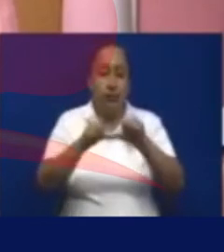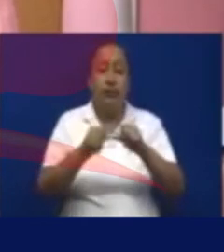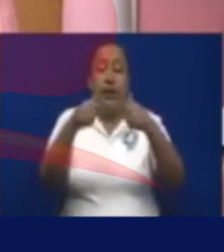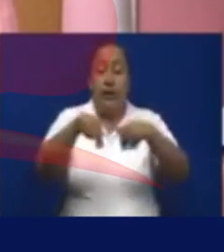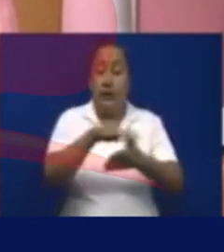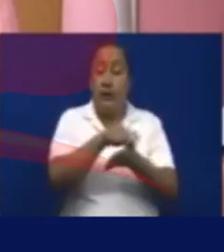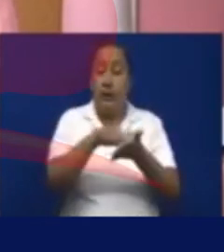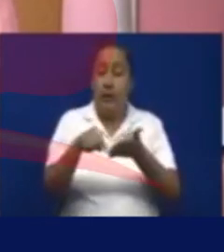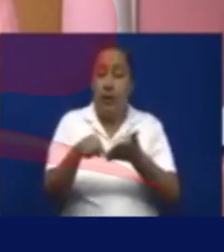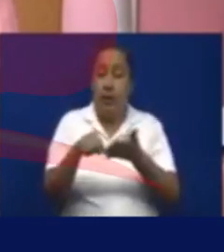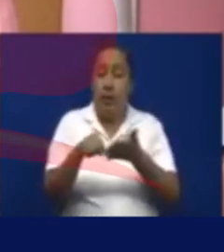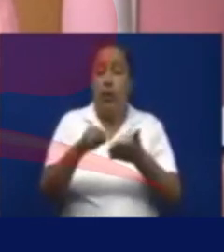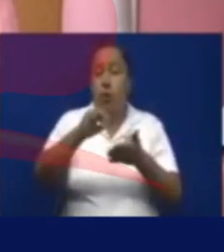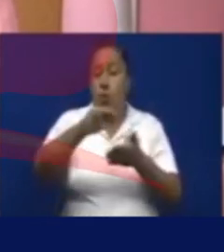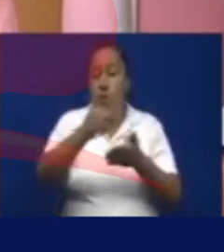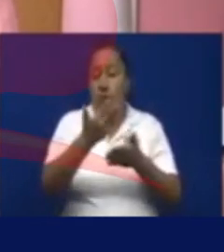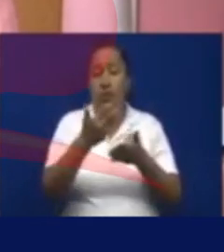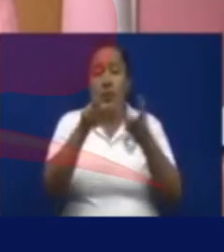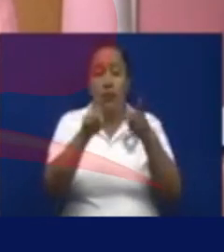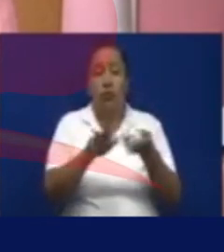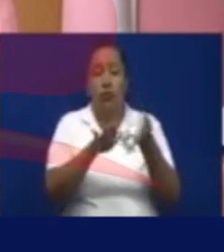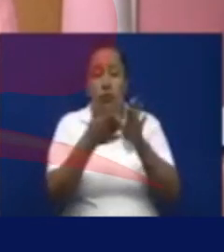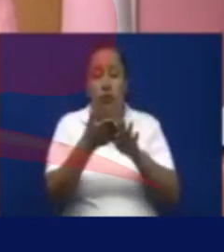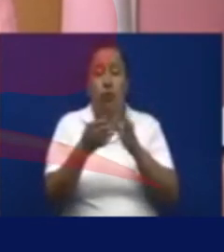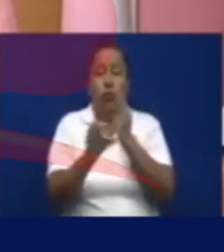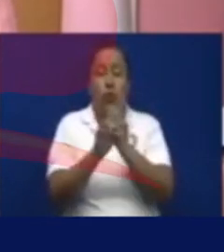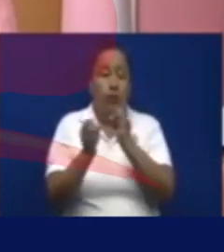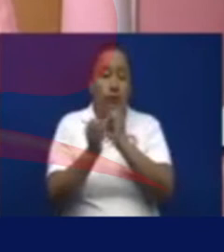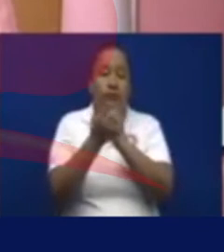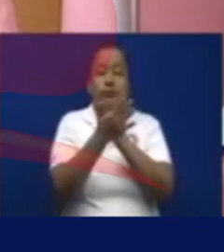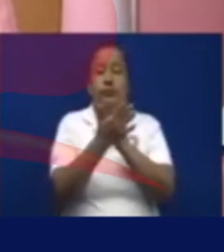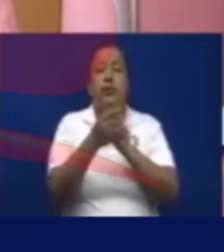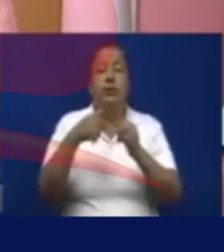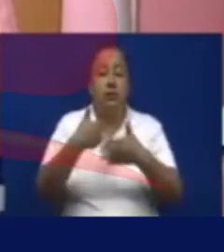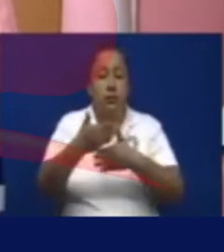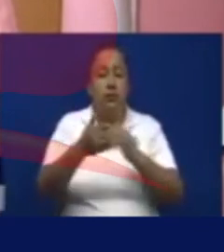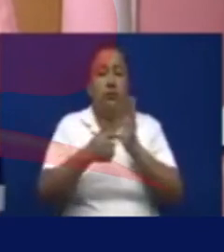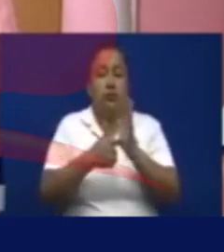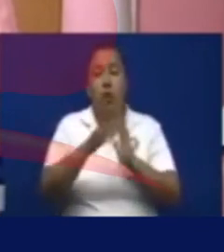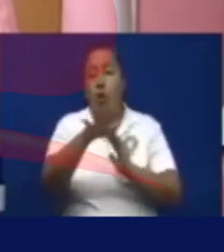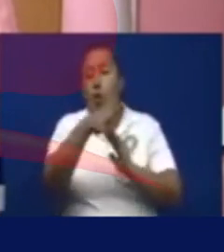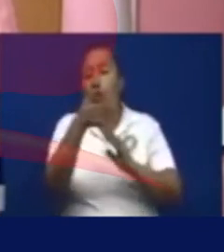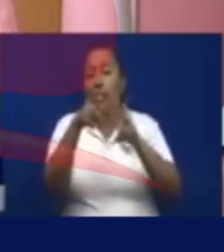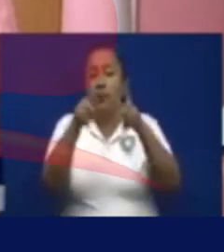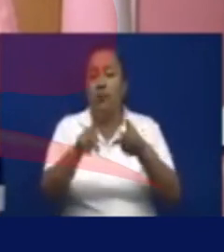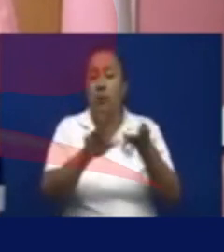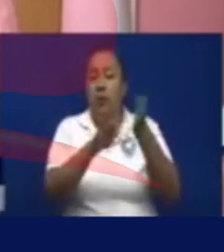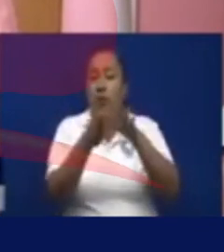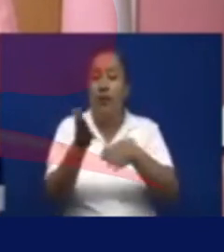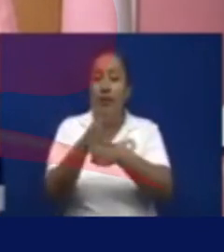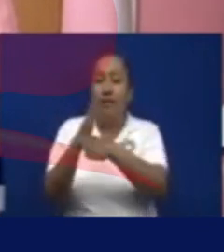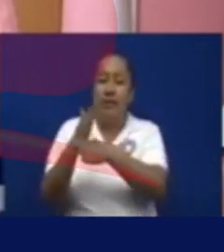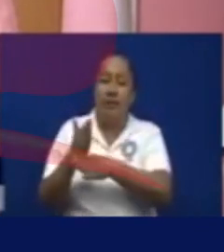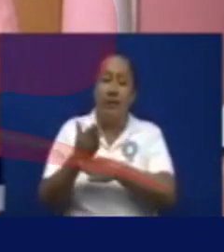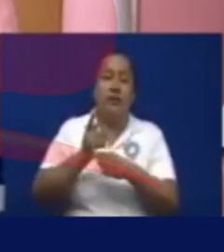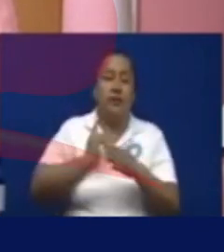hubo 9 fallecidos atribuibles a COVID-19 y se presentaron otros fallecimientos en personas que han